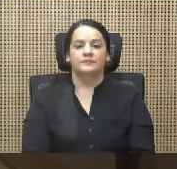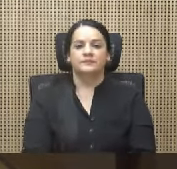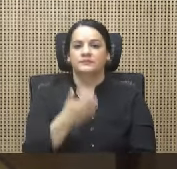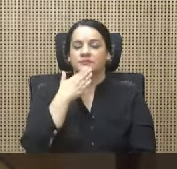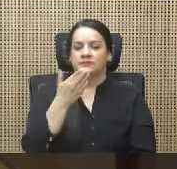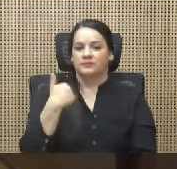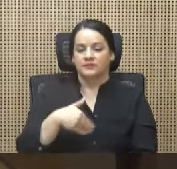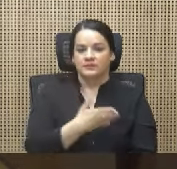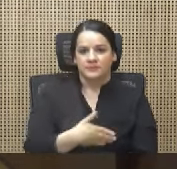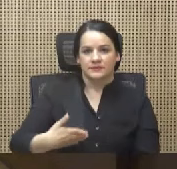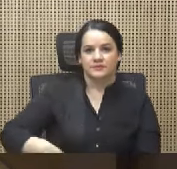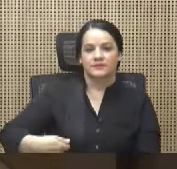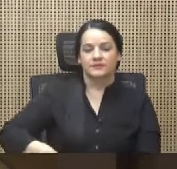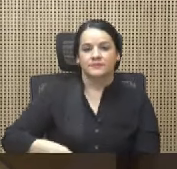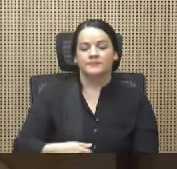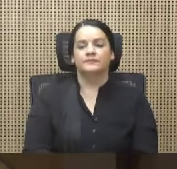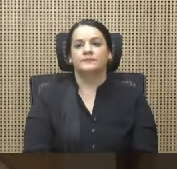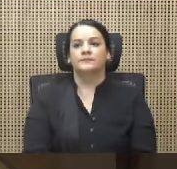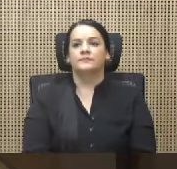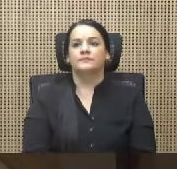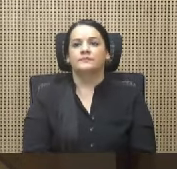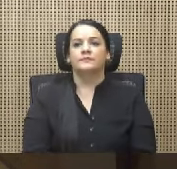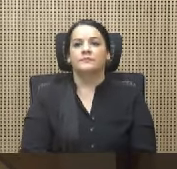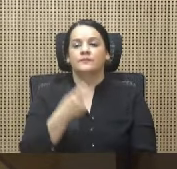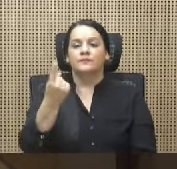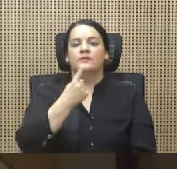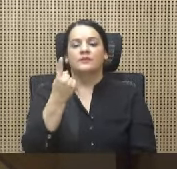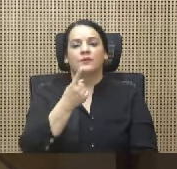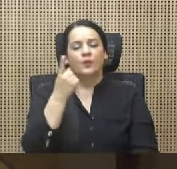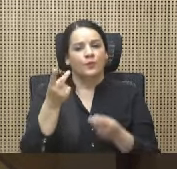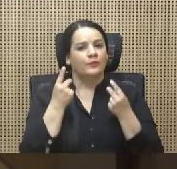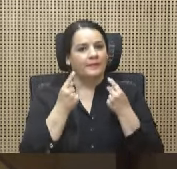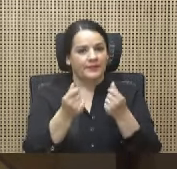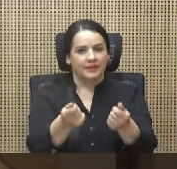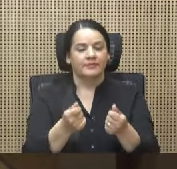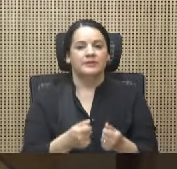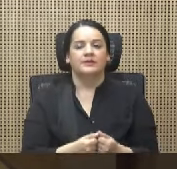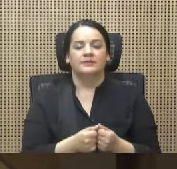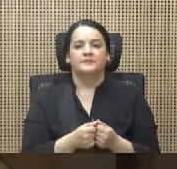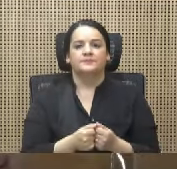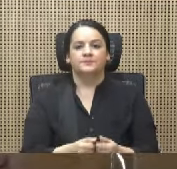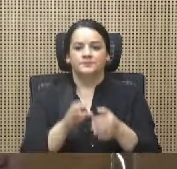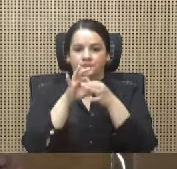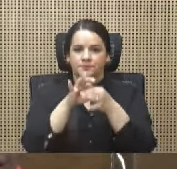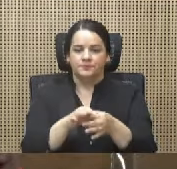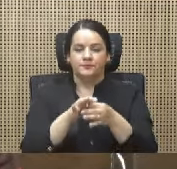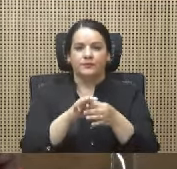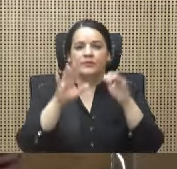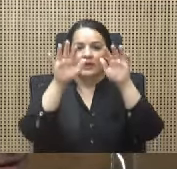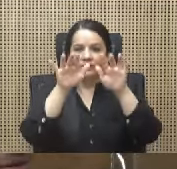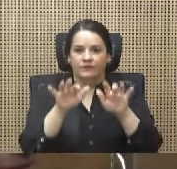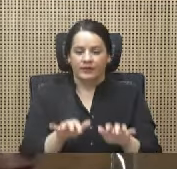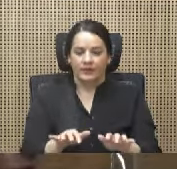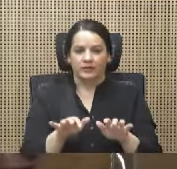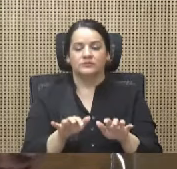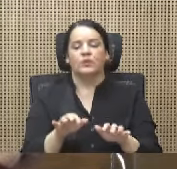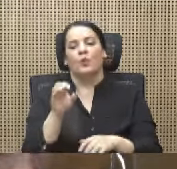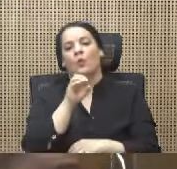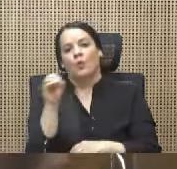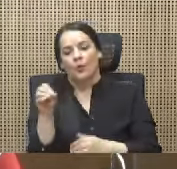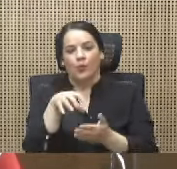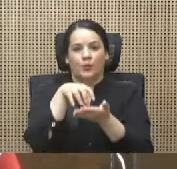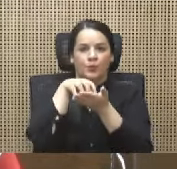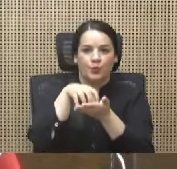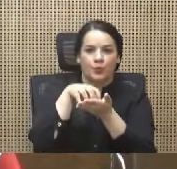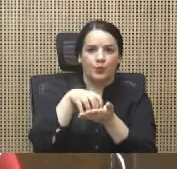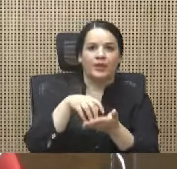Gracias, señor presidente. Nada más rápidamente, en cuanto a la redacción o la duda de